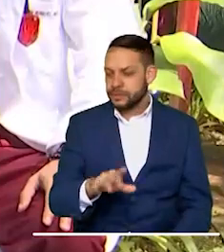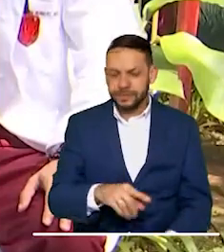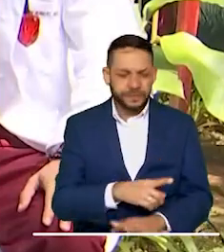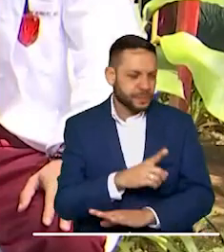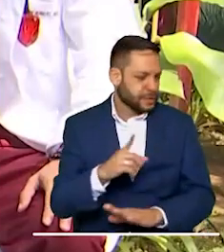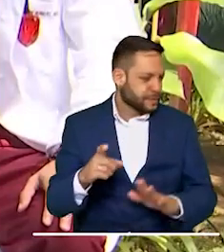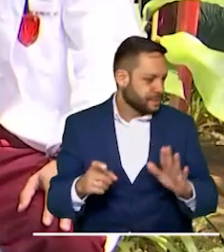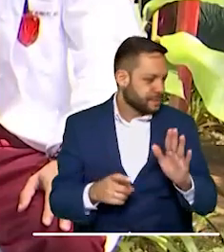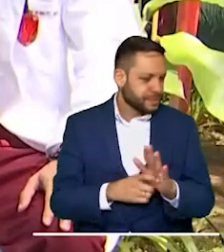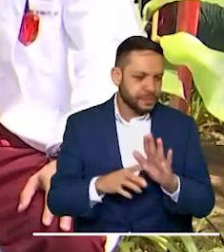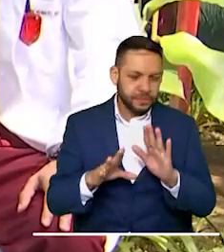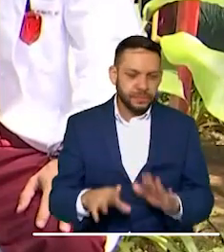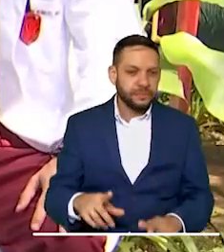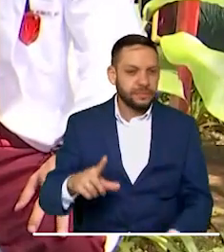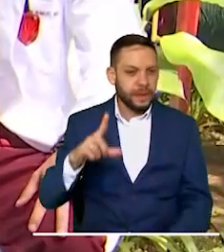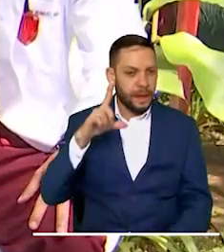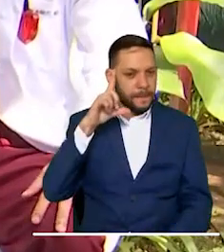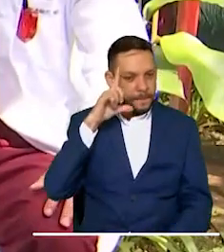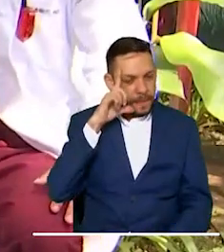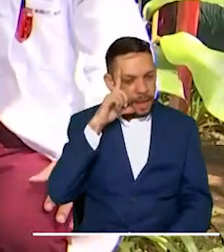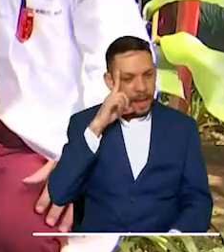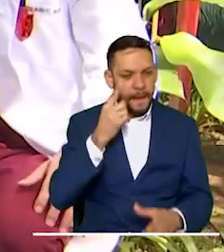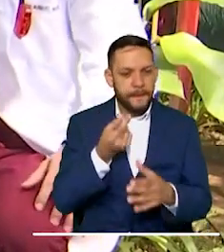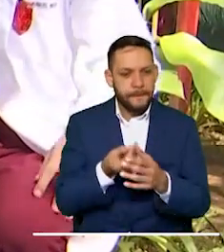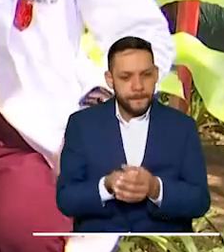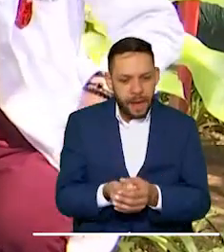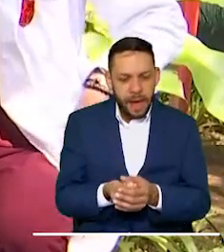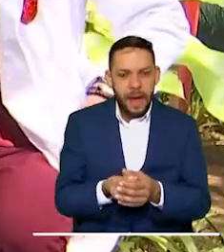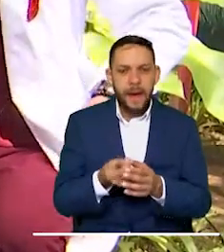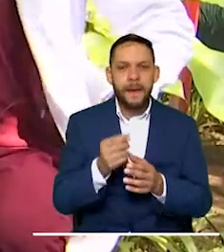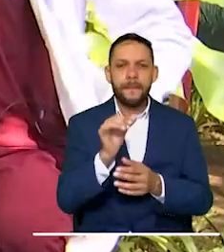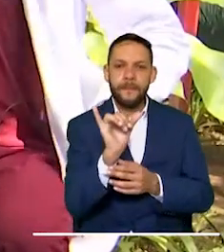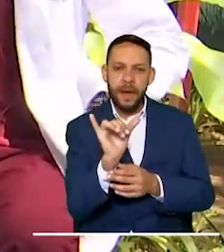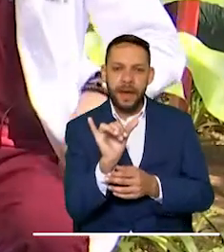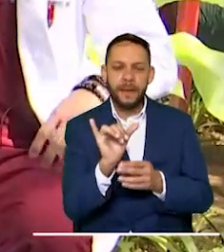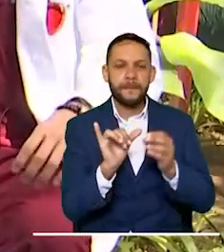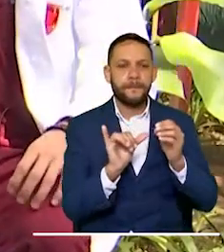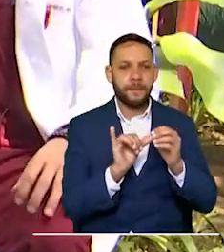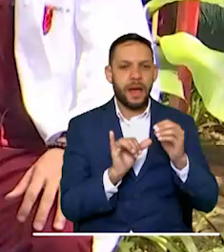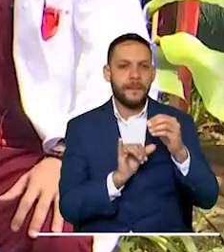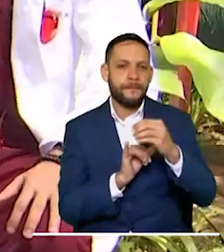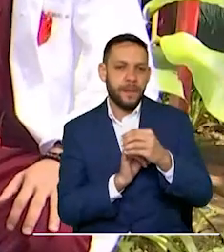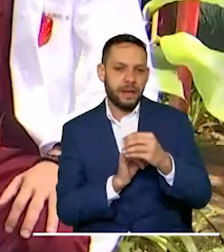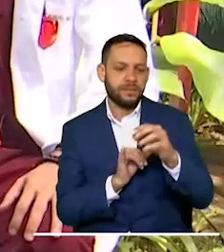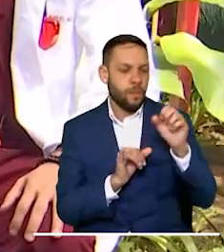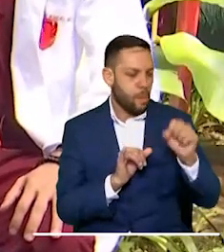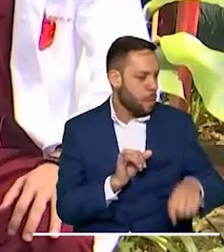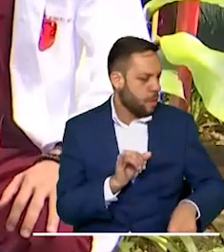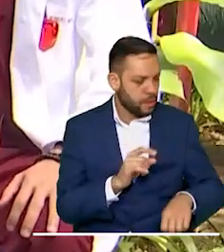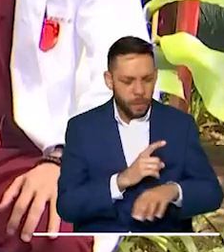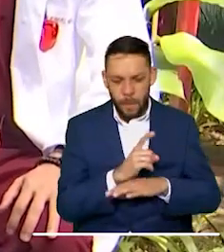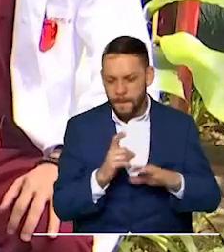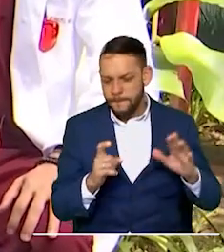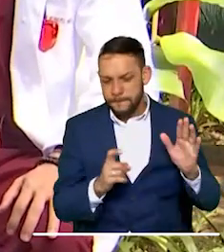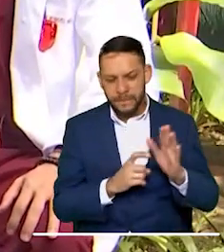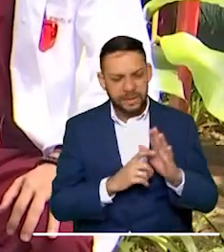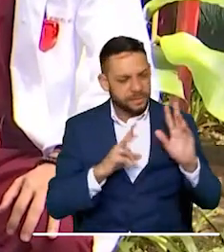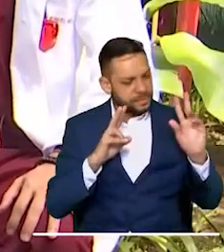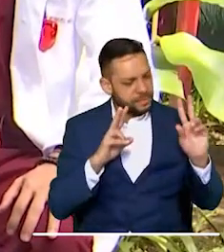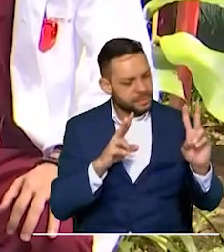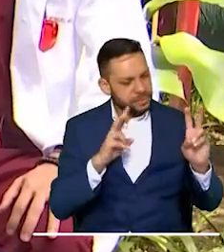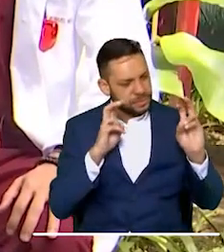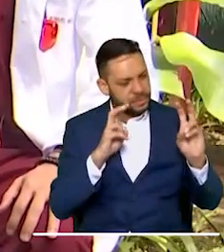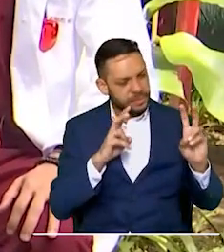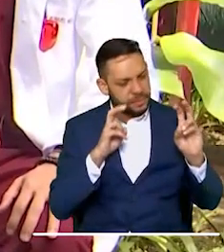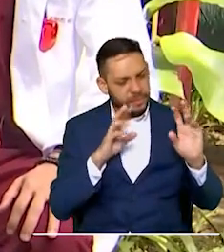Es de elección la ecografía para ver el útero y los ovarios. El útero pues es un órgano que